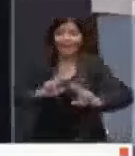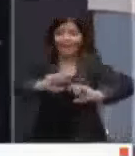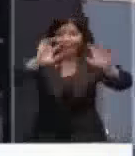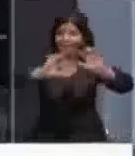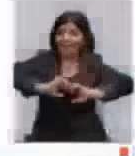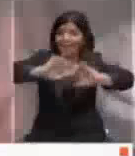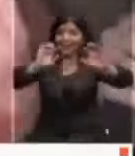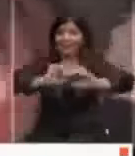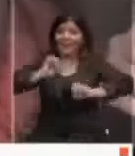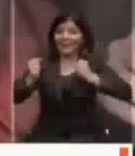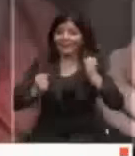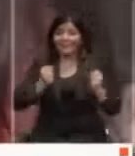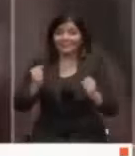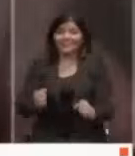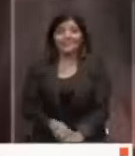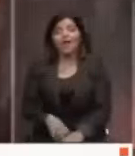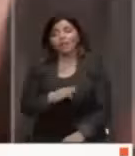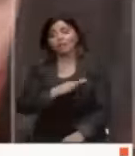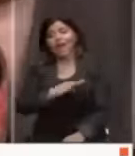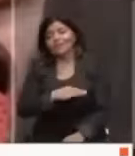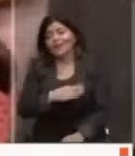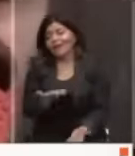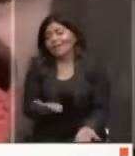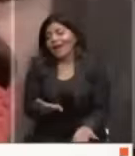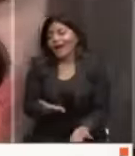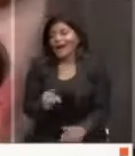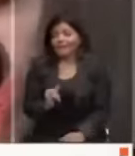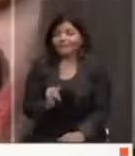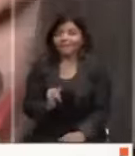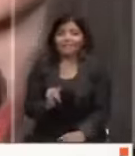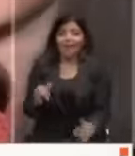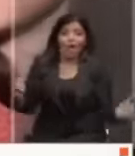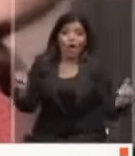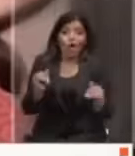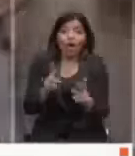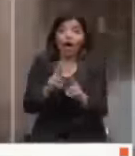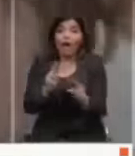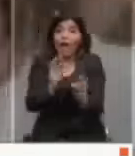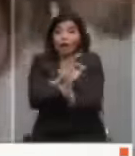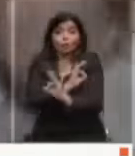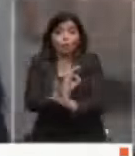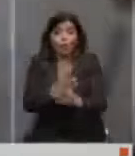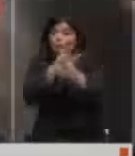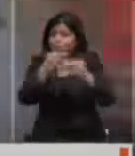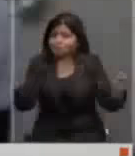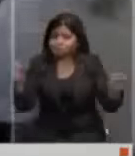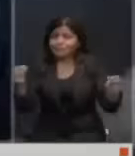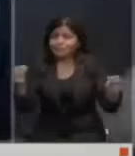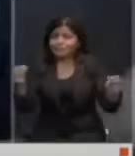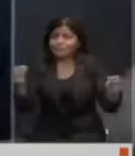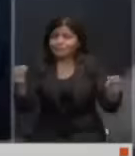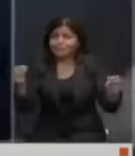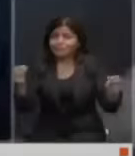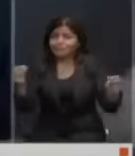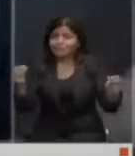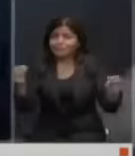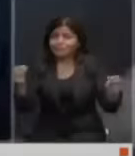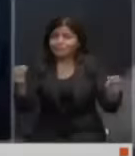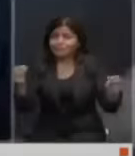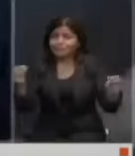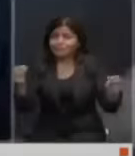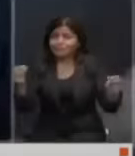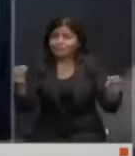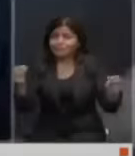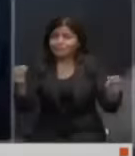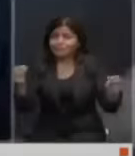recuerdos extrañaba pero se pasa super bien es tradición que ojalá nunca se pierda en Viña del Mar tuvo parada pero